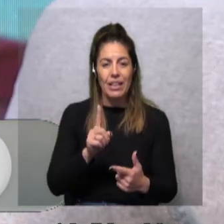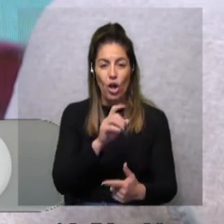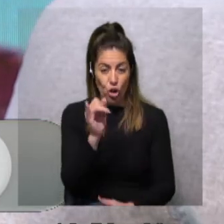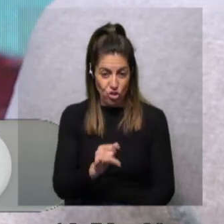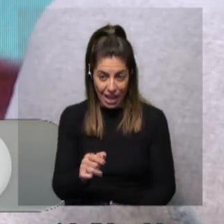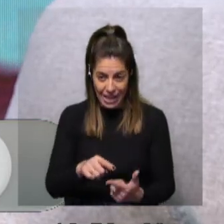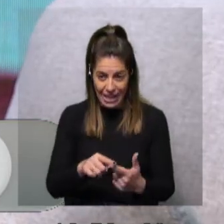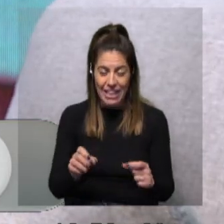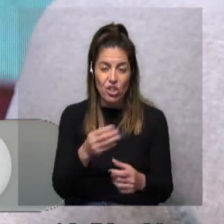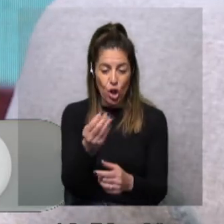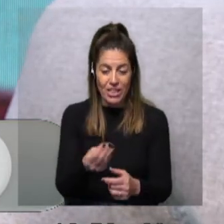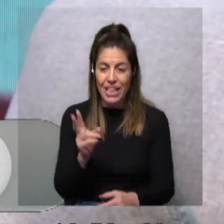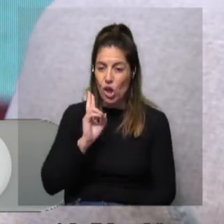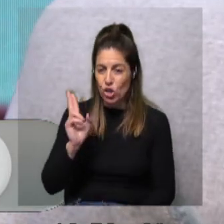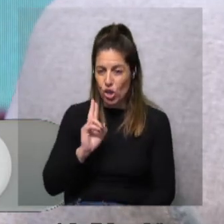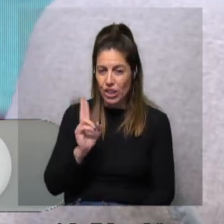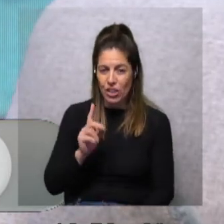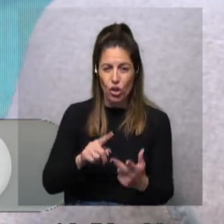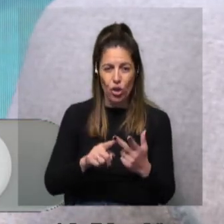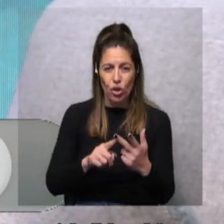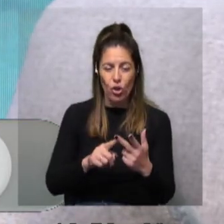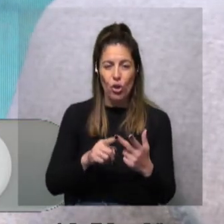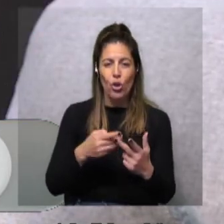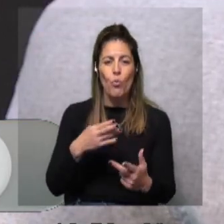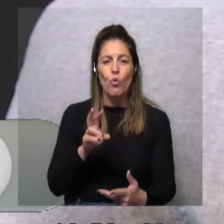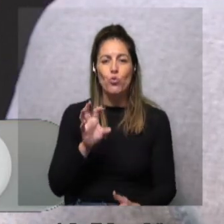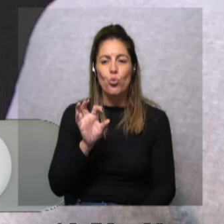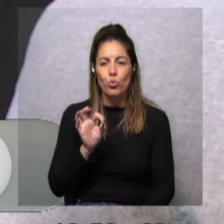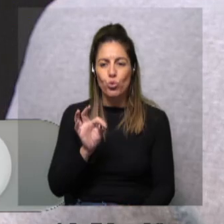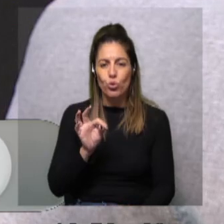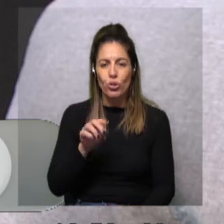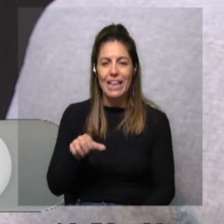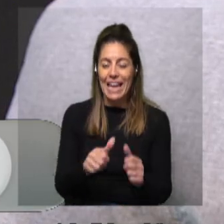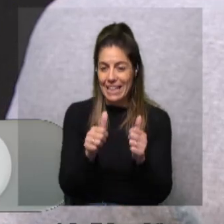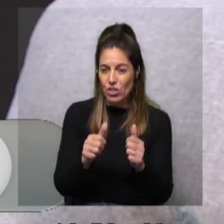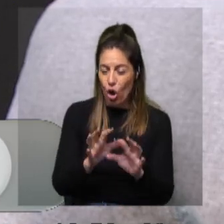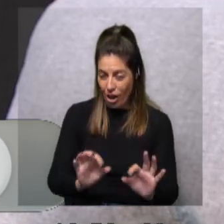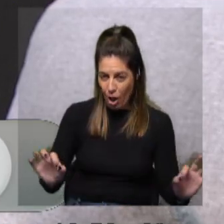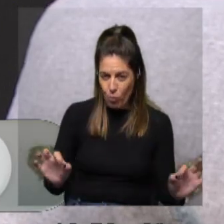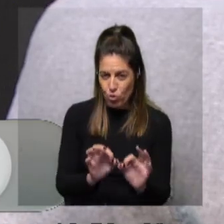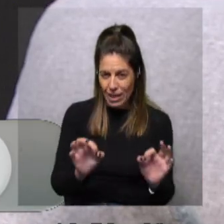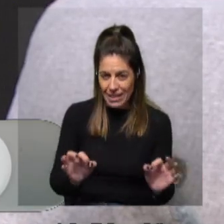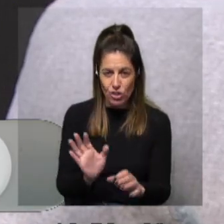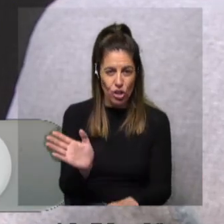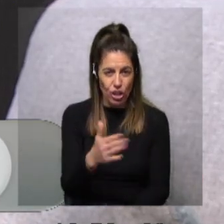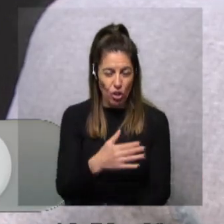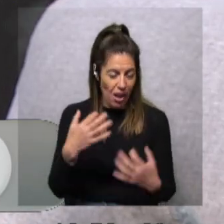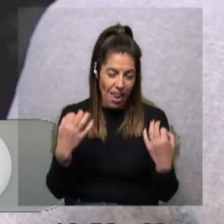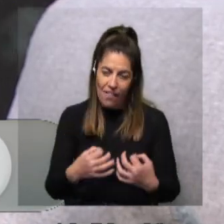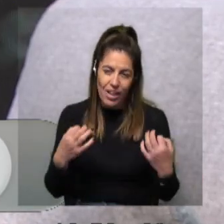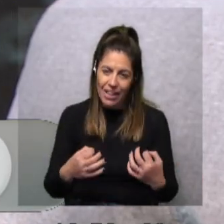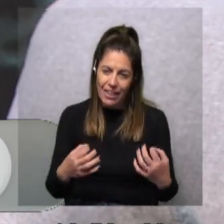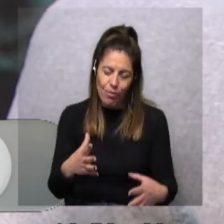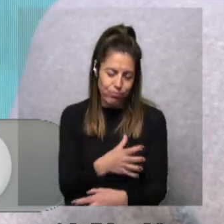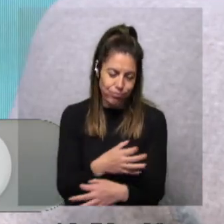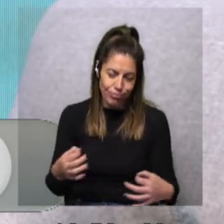todo el diseño de sonido, y Gonzalo Guzut hizo la musicalización de todo, que la verdad que quedó en